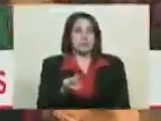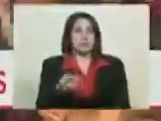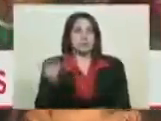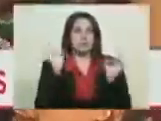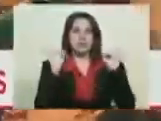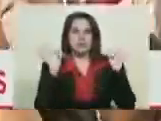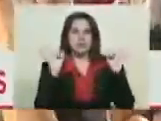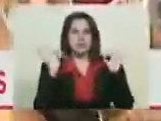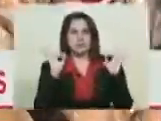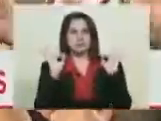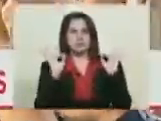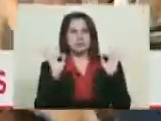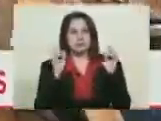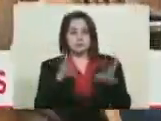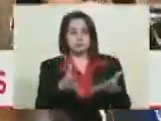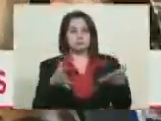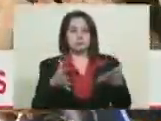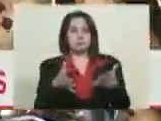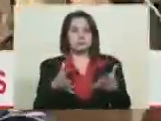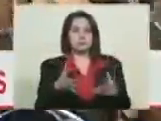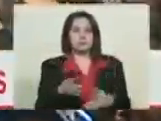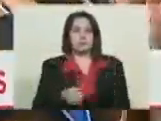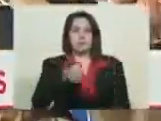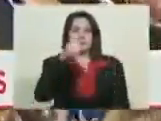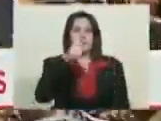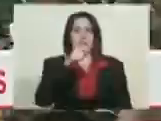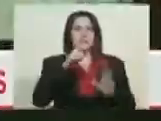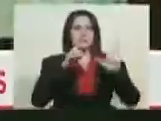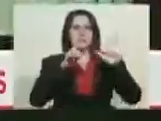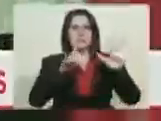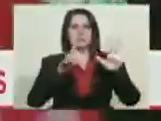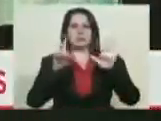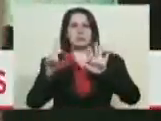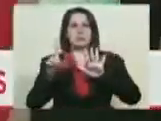Farías alcanza el triunfo con más del